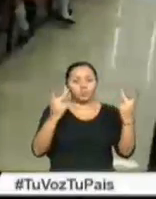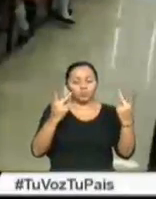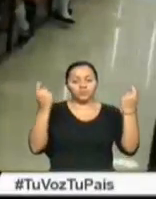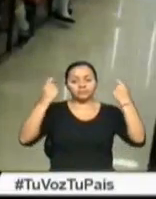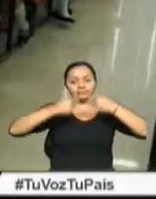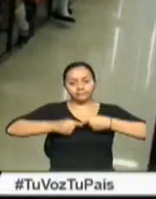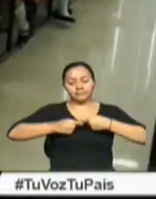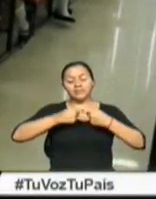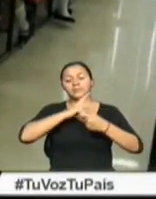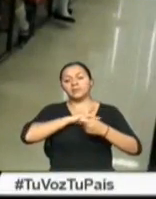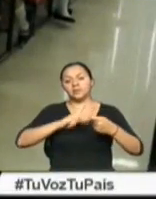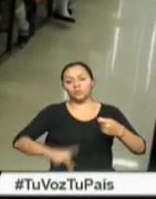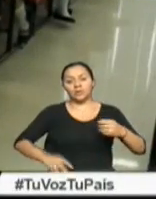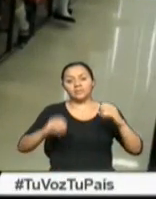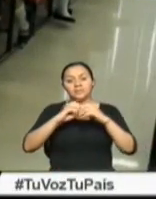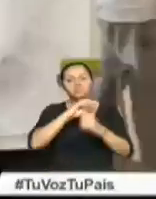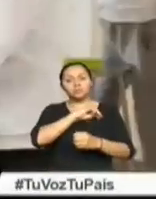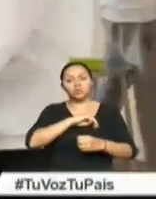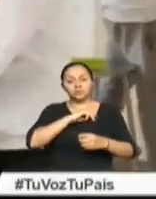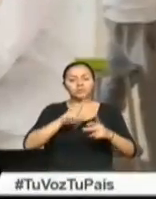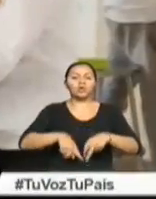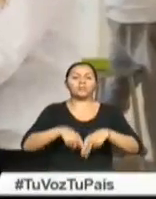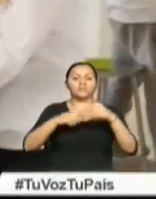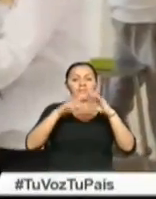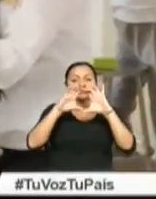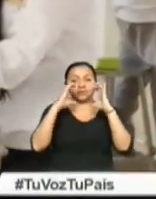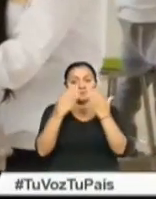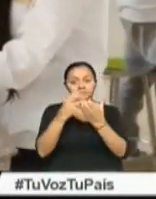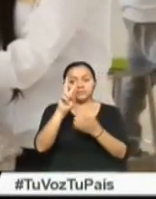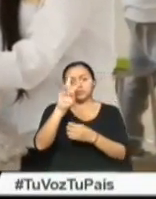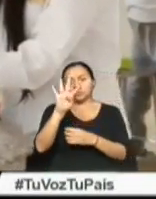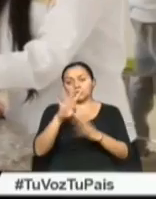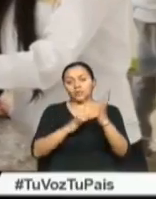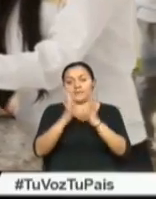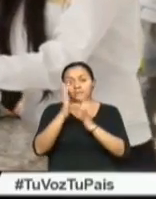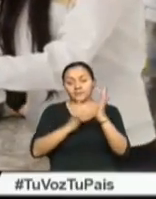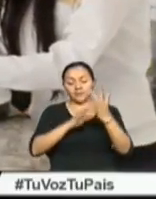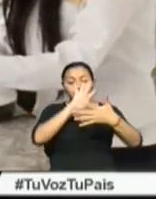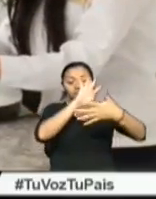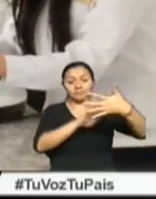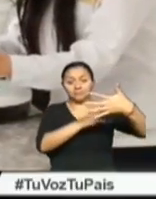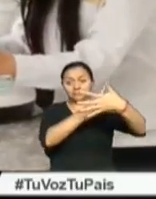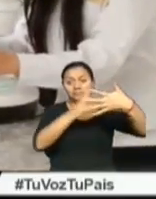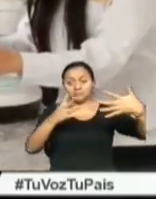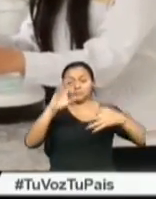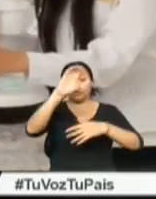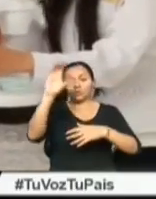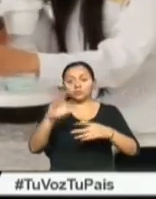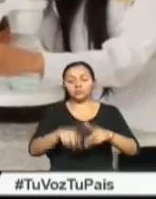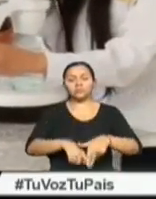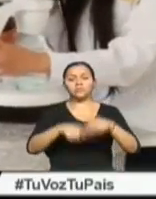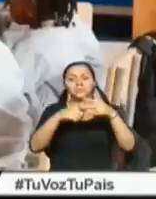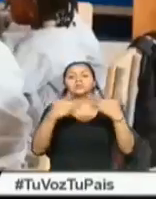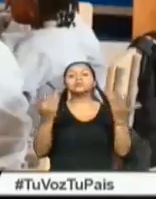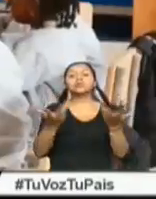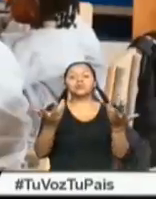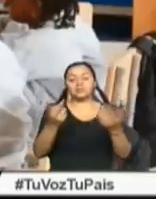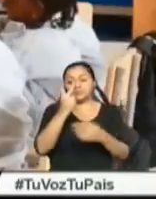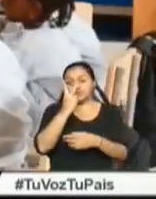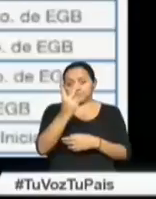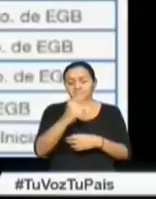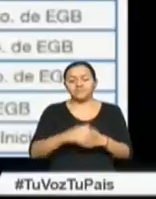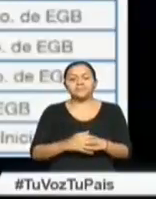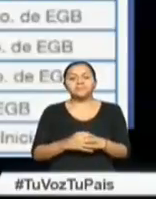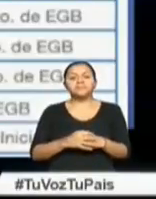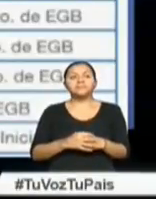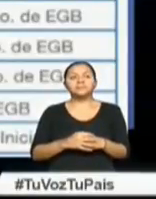fiscomisionales, particulares y municipales del país. El cronograma de ingreso a clases para el régimen Costa está distribuido de la siguiente